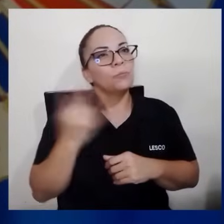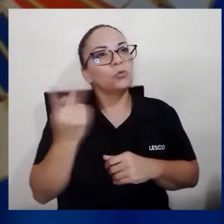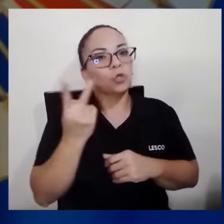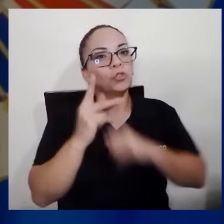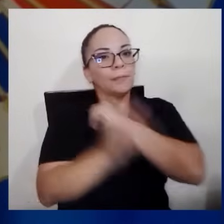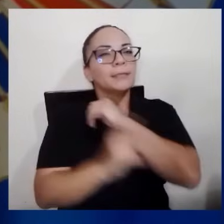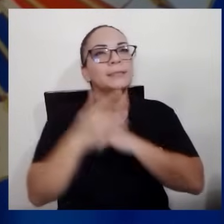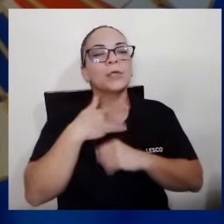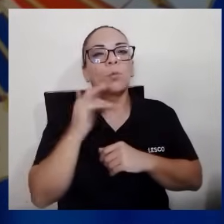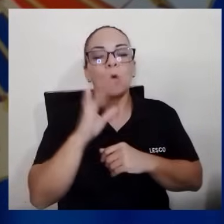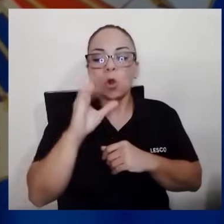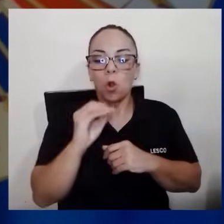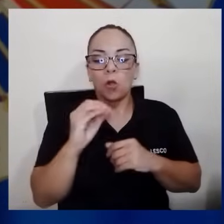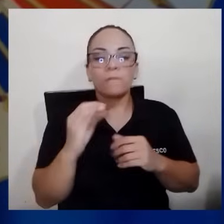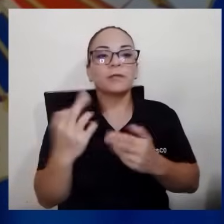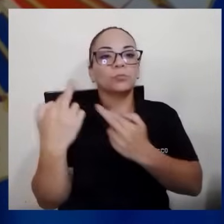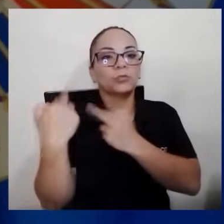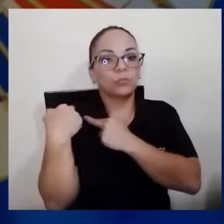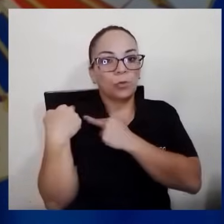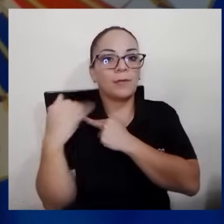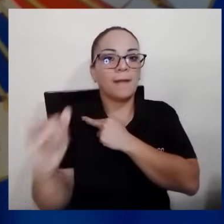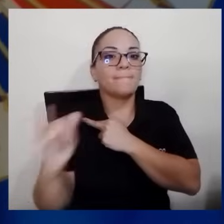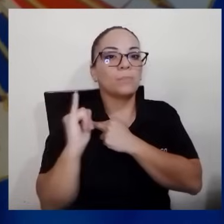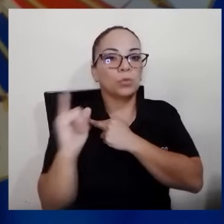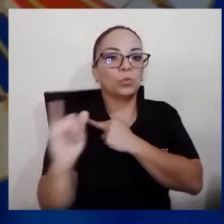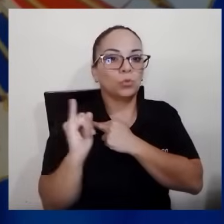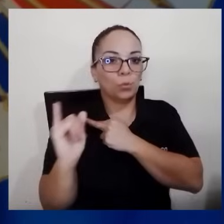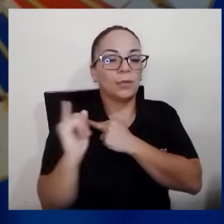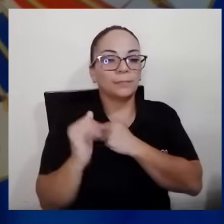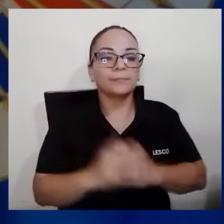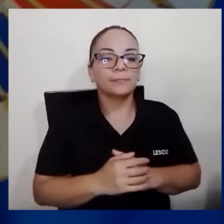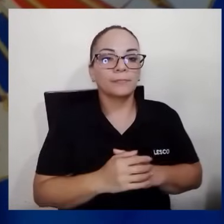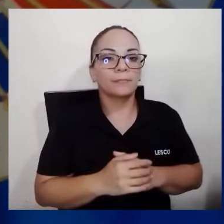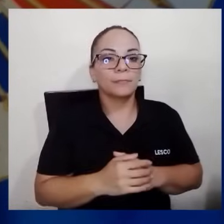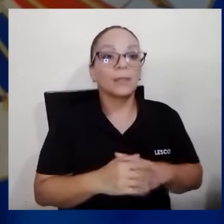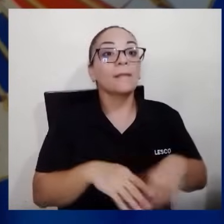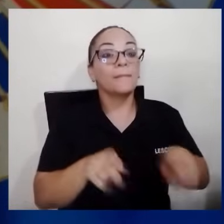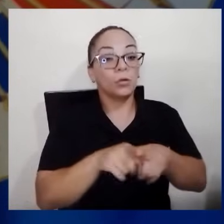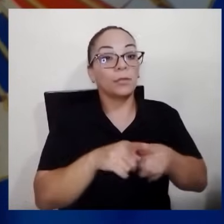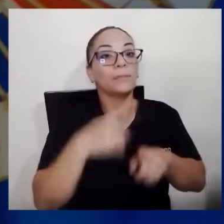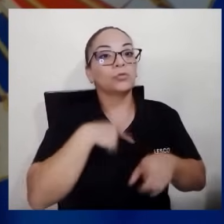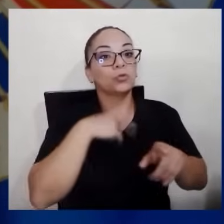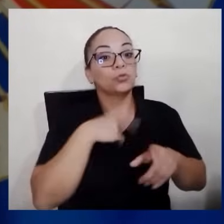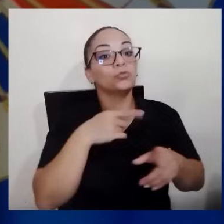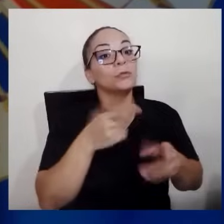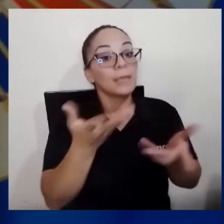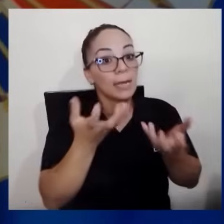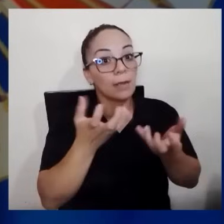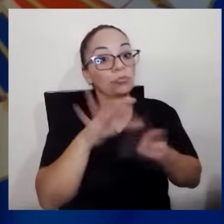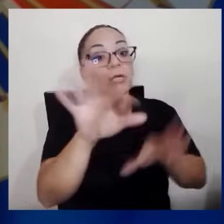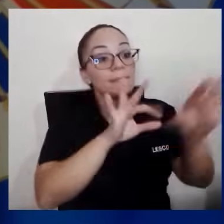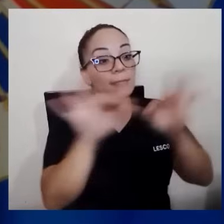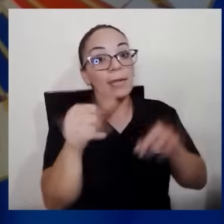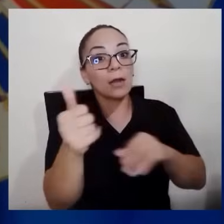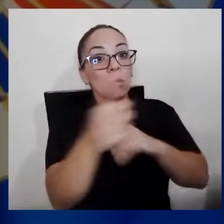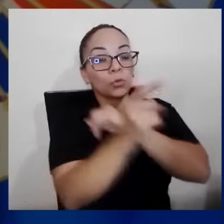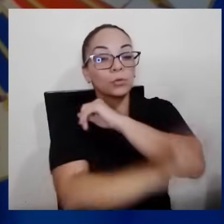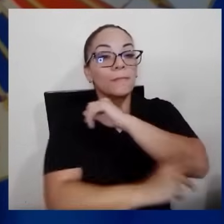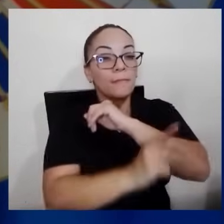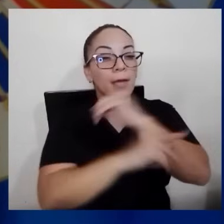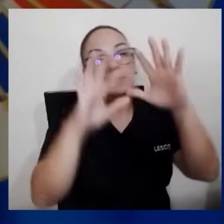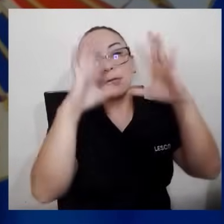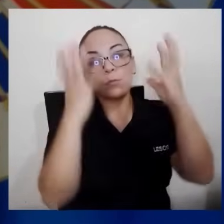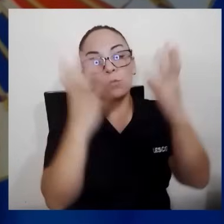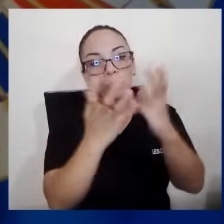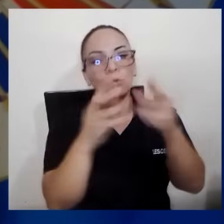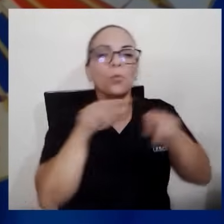responsabilidad mutua pero a la que invitamos al resto de los países del hemisferio que se nos